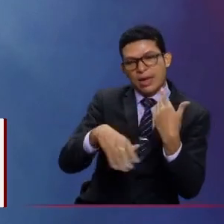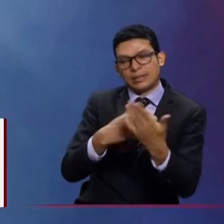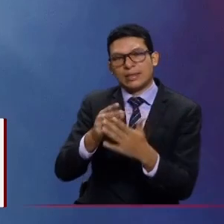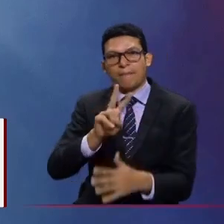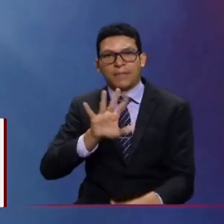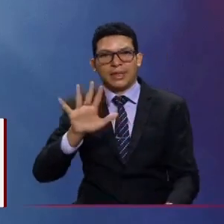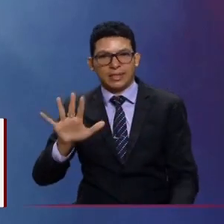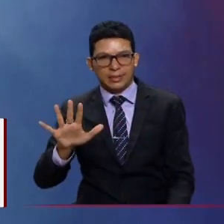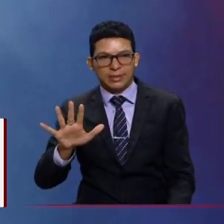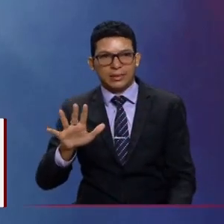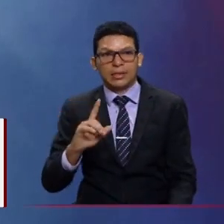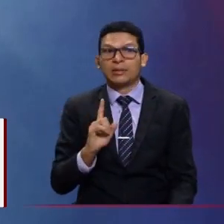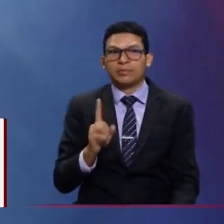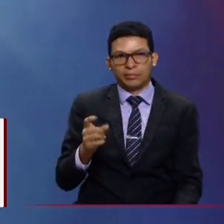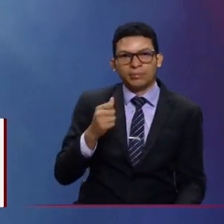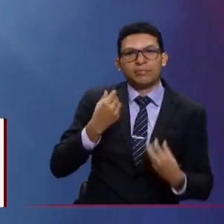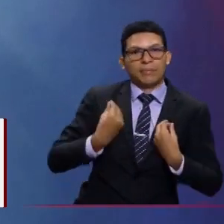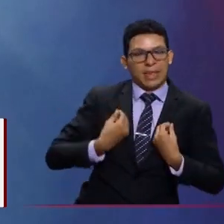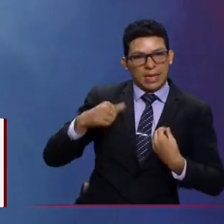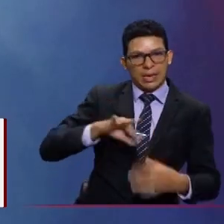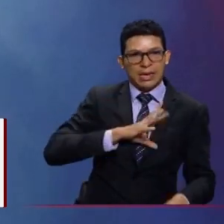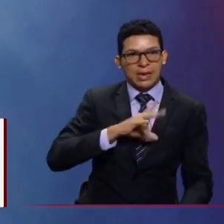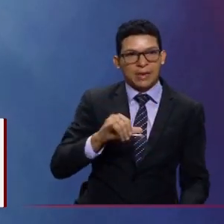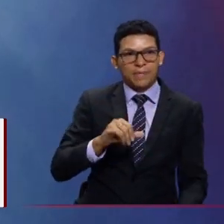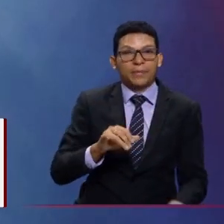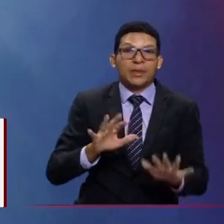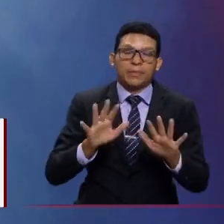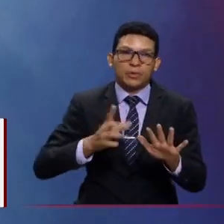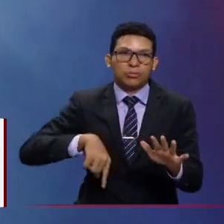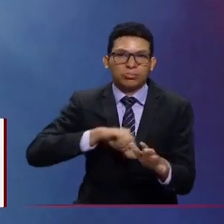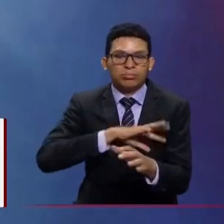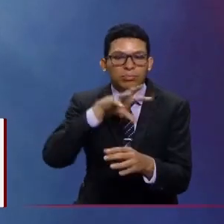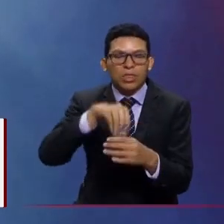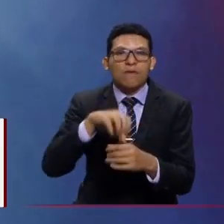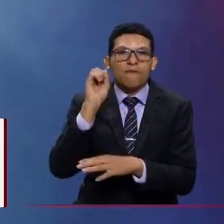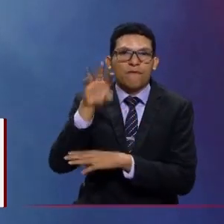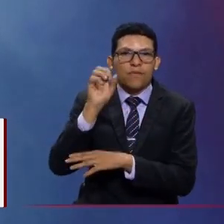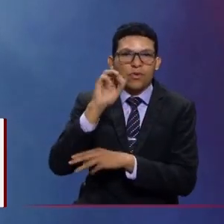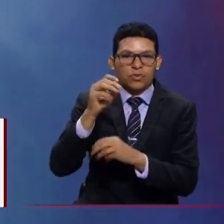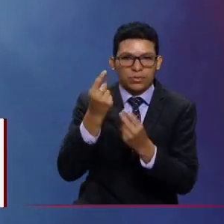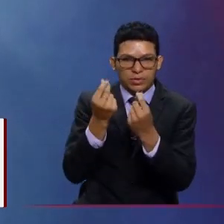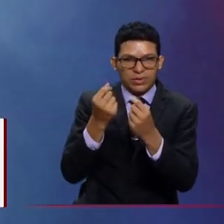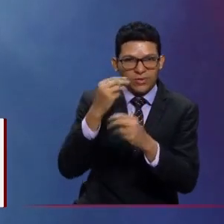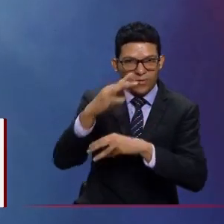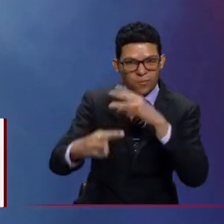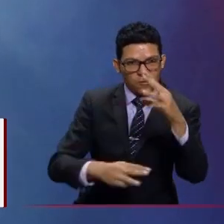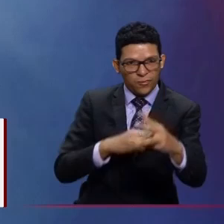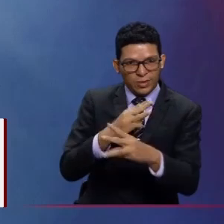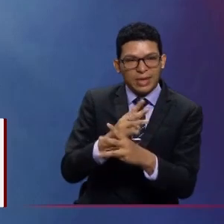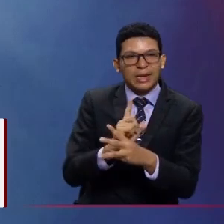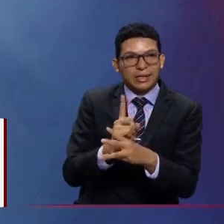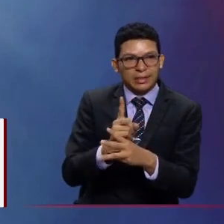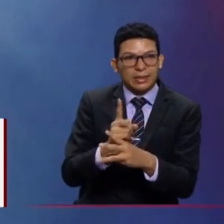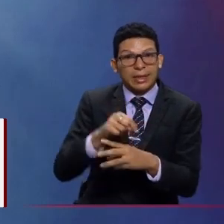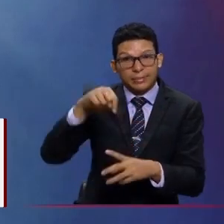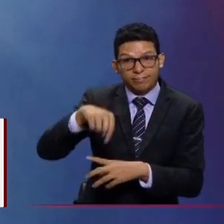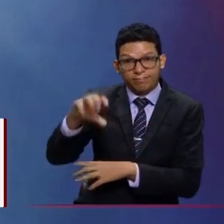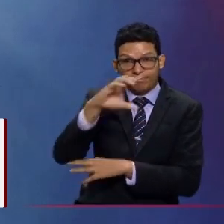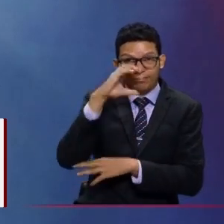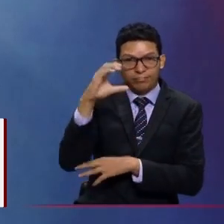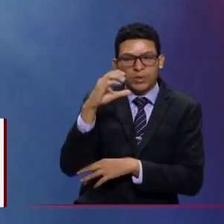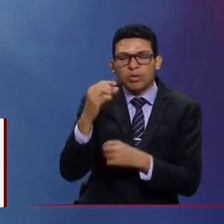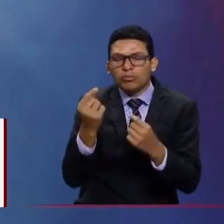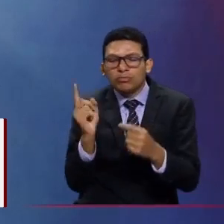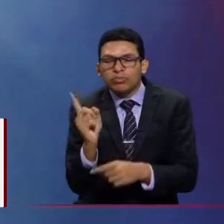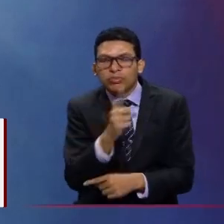años que están aquí situados en Cali, pero nosotros hacemos parte del Foro Económico Mundial y en este caso aquí en Colombia tenemos más